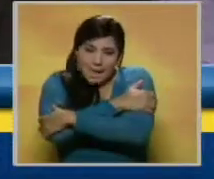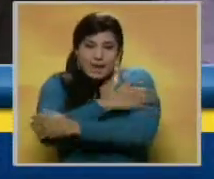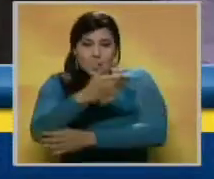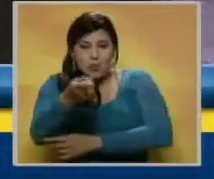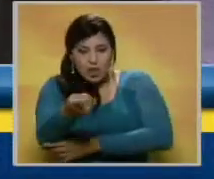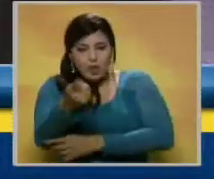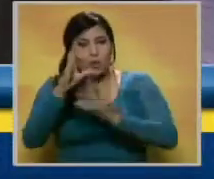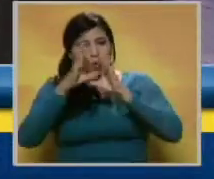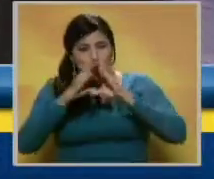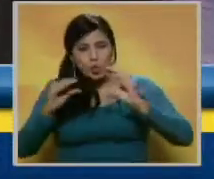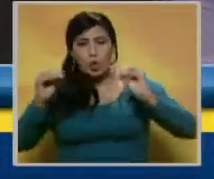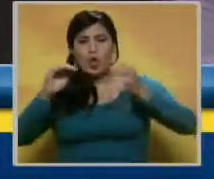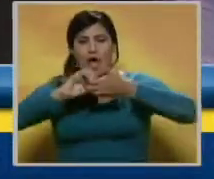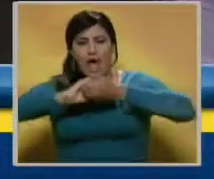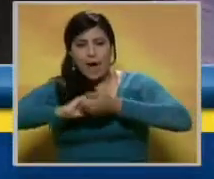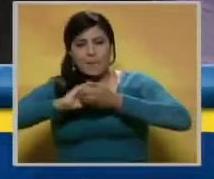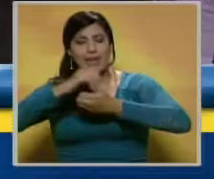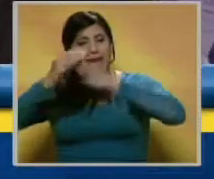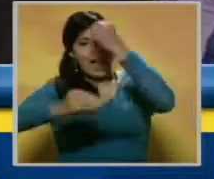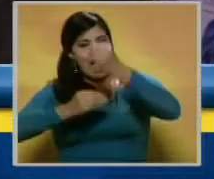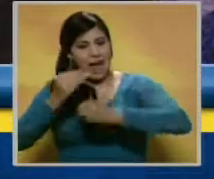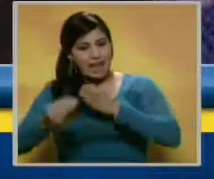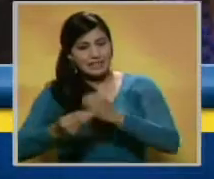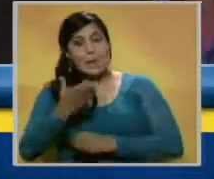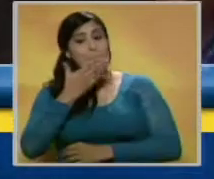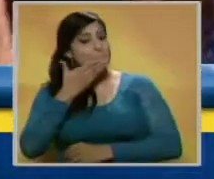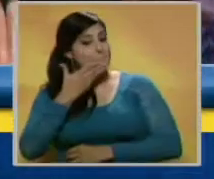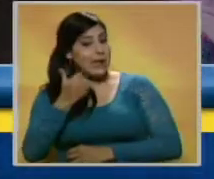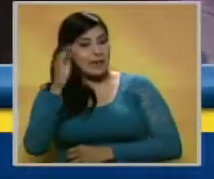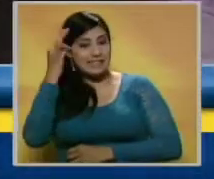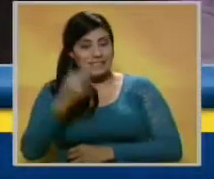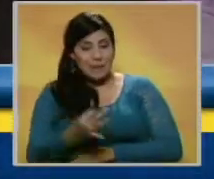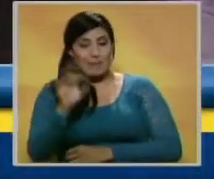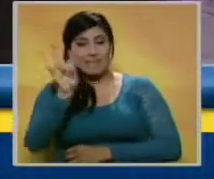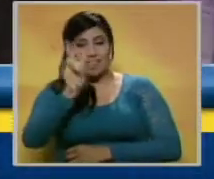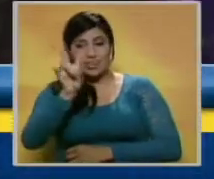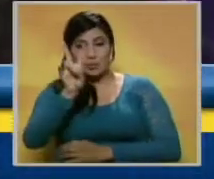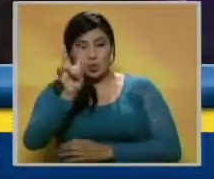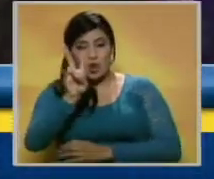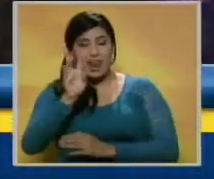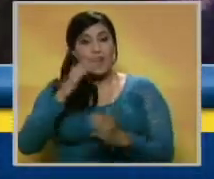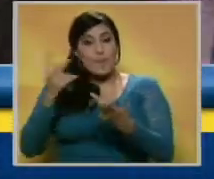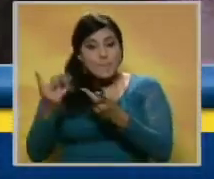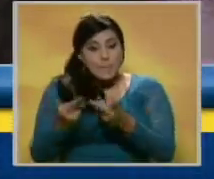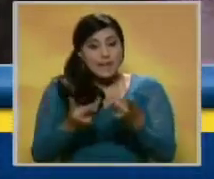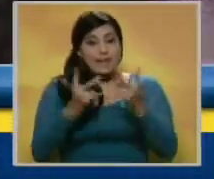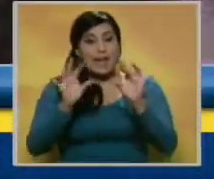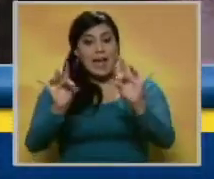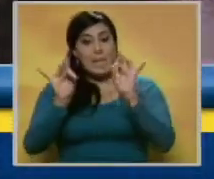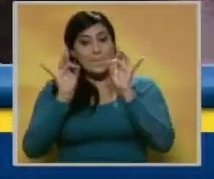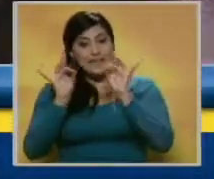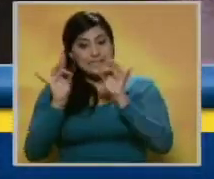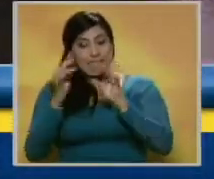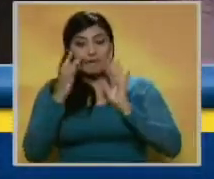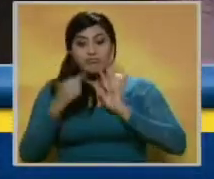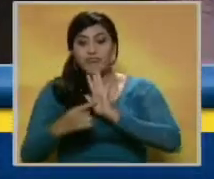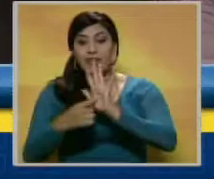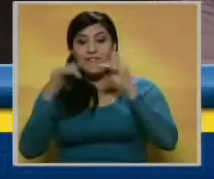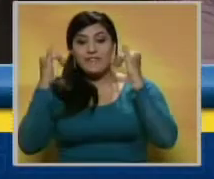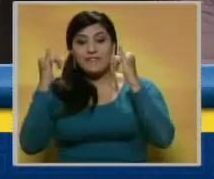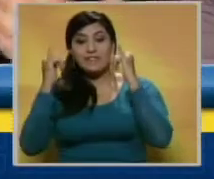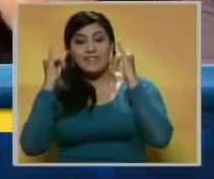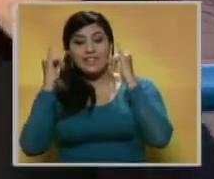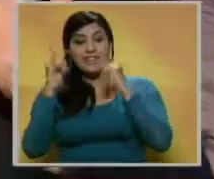con todos los compañeros y hacerlo teniendo como siempre a Venezuela como invitada especial de nuestras